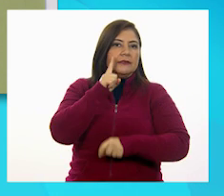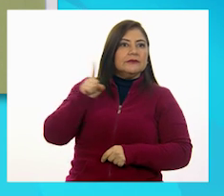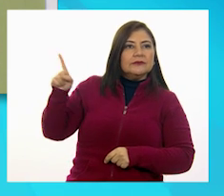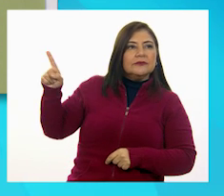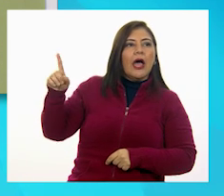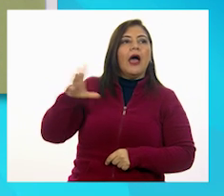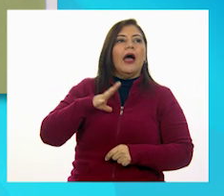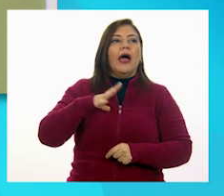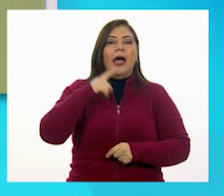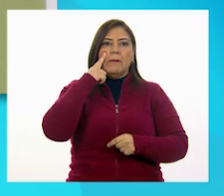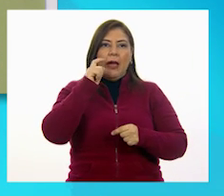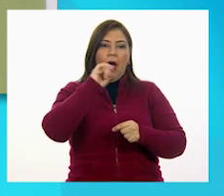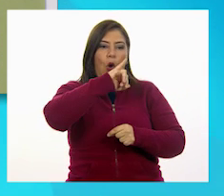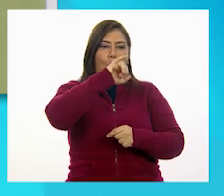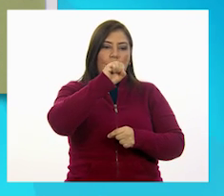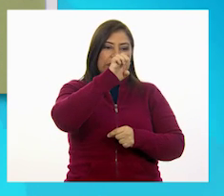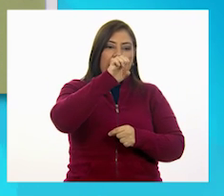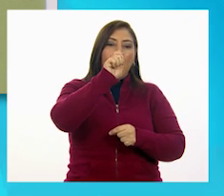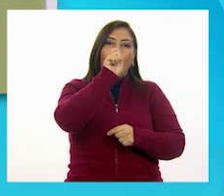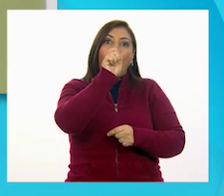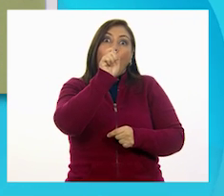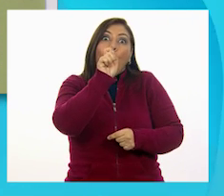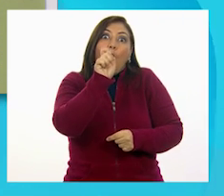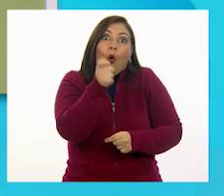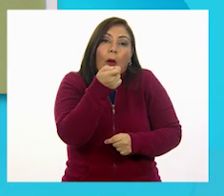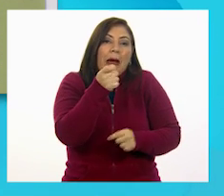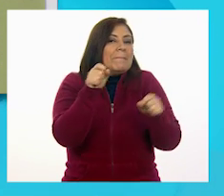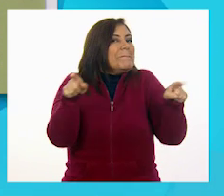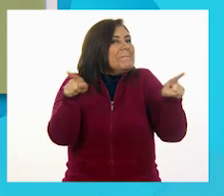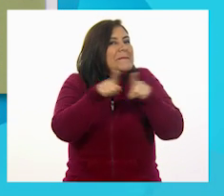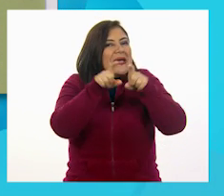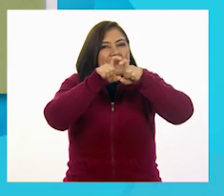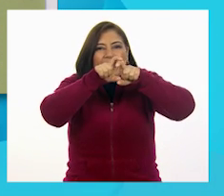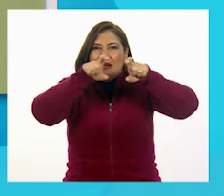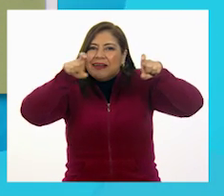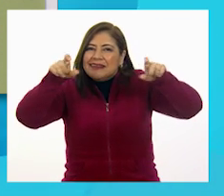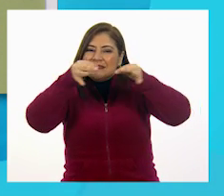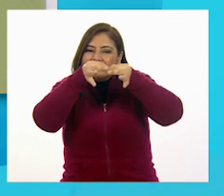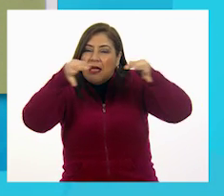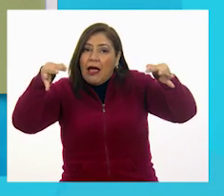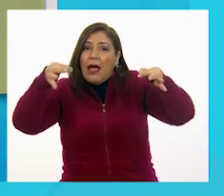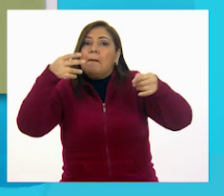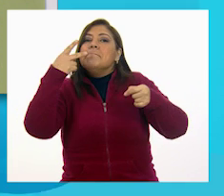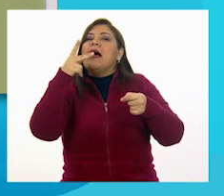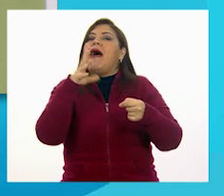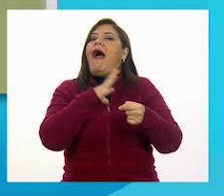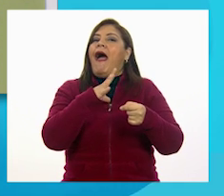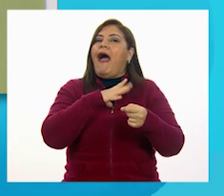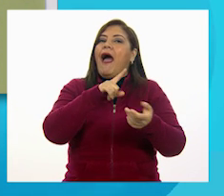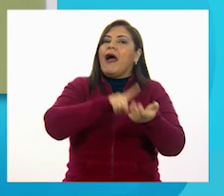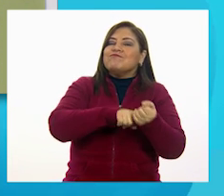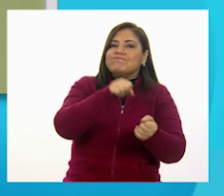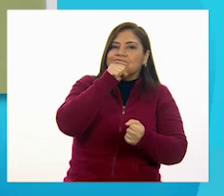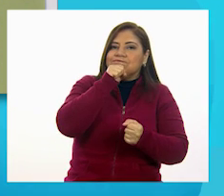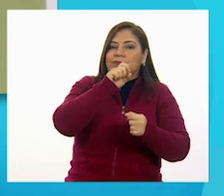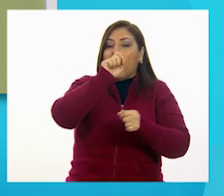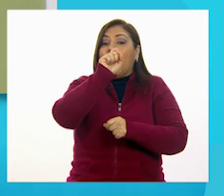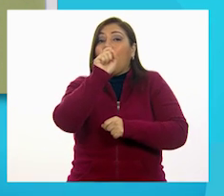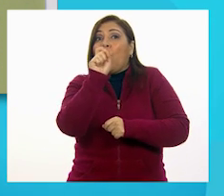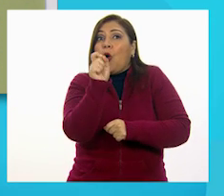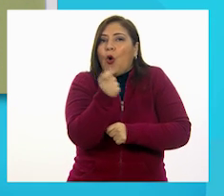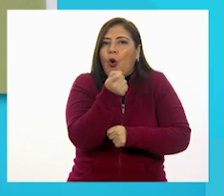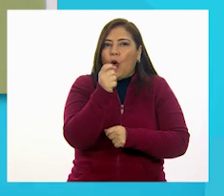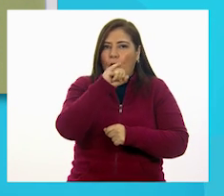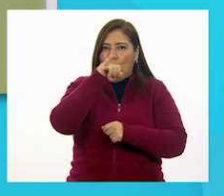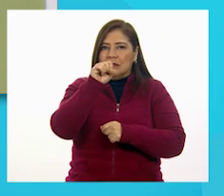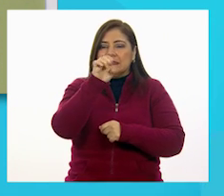Después de José. Es la misma oración, pero hay una coma aquí en José. Entonces, es